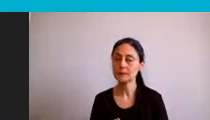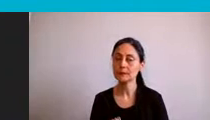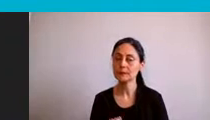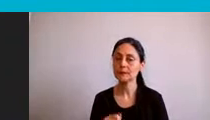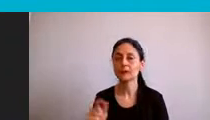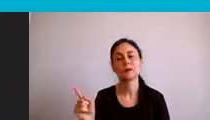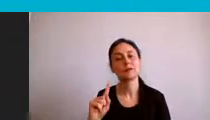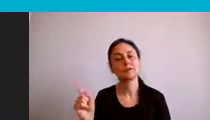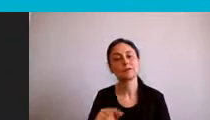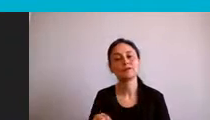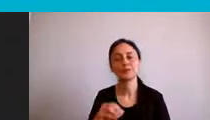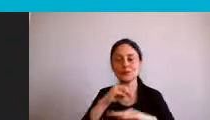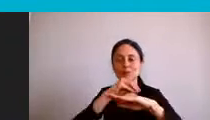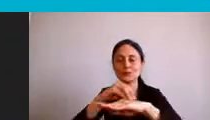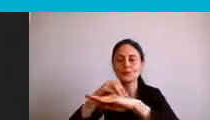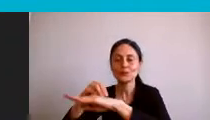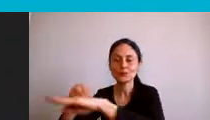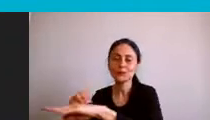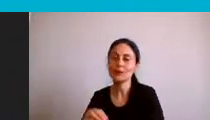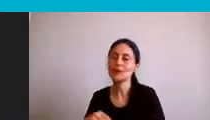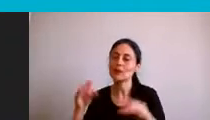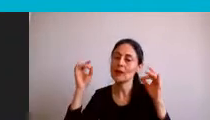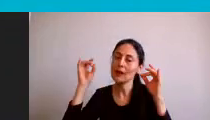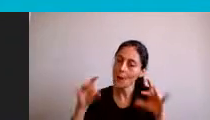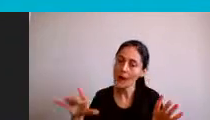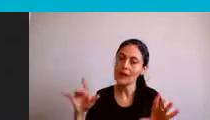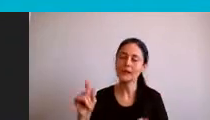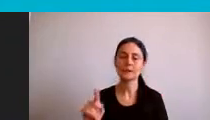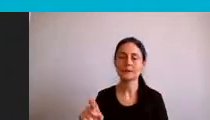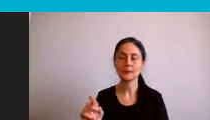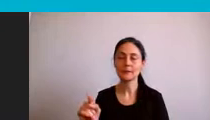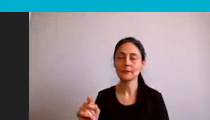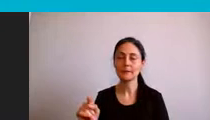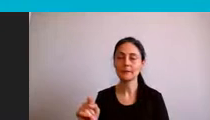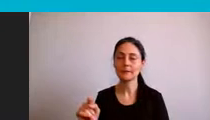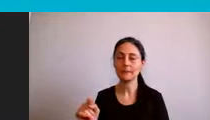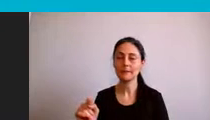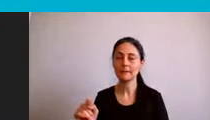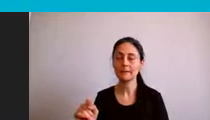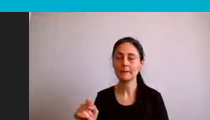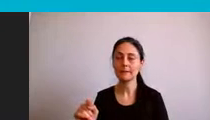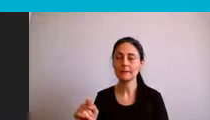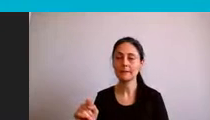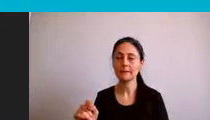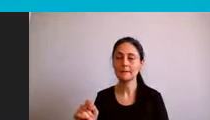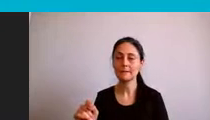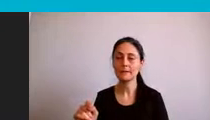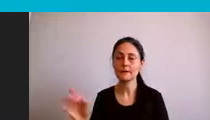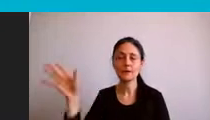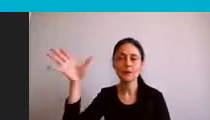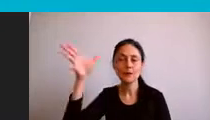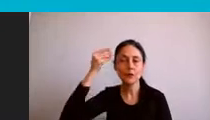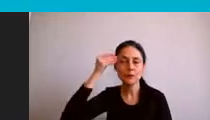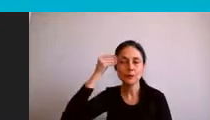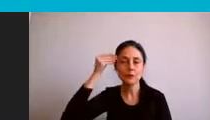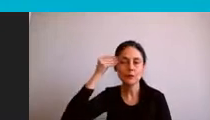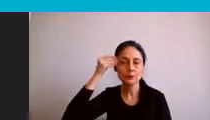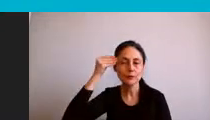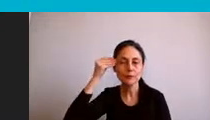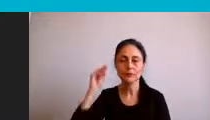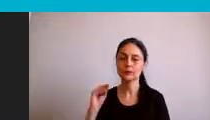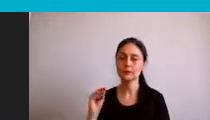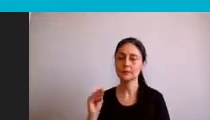ser igual de efectivas, pero sí desde los ámbitos que lo que nos aporta el conocimiento, desde cuadros como